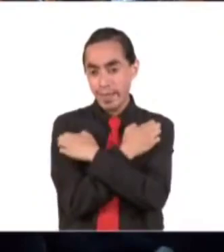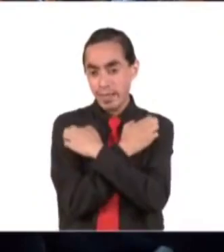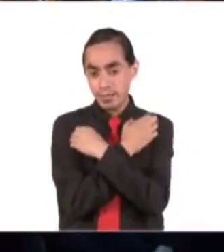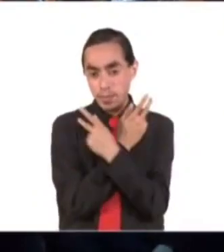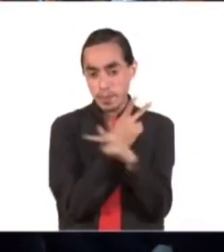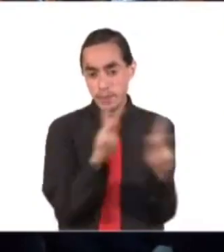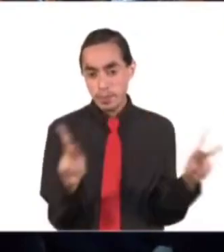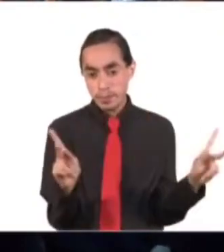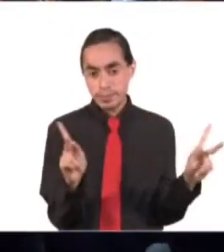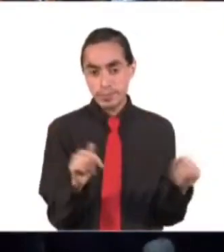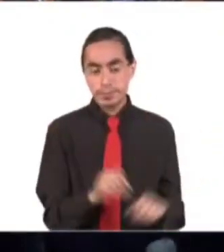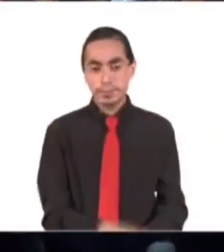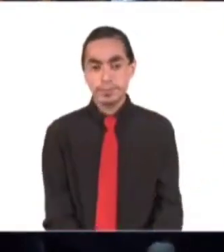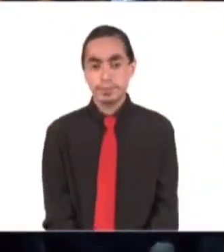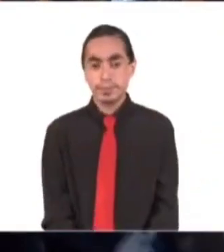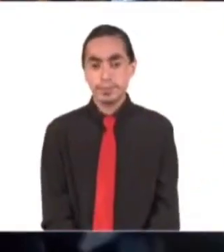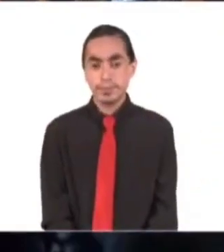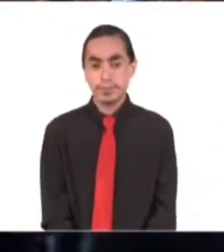pública.